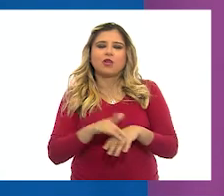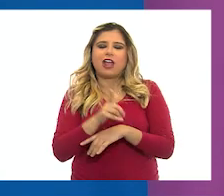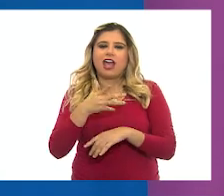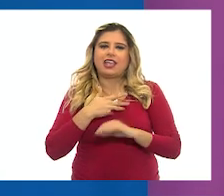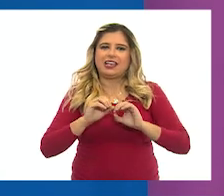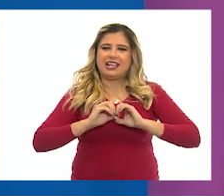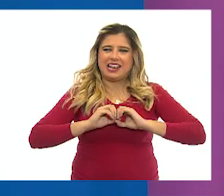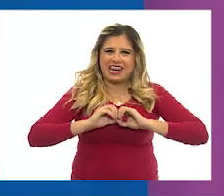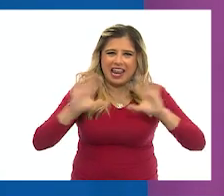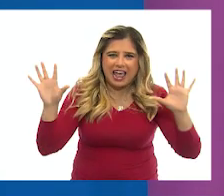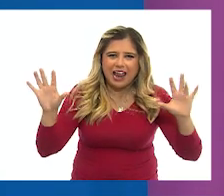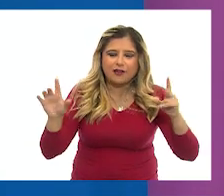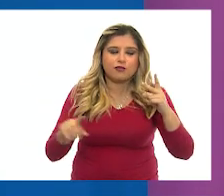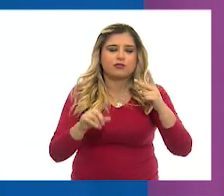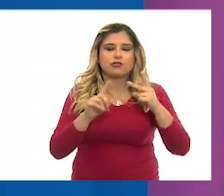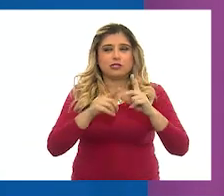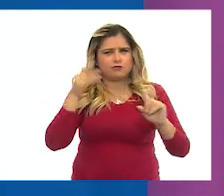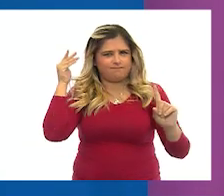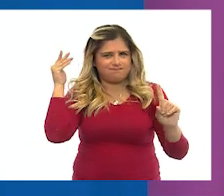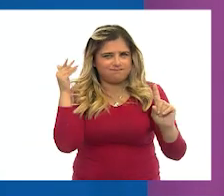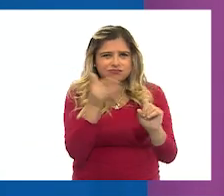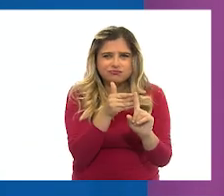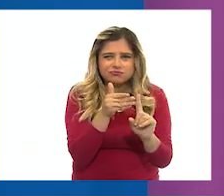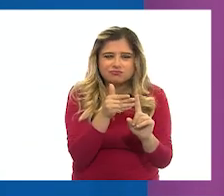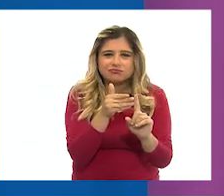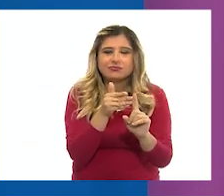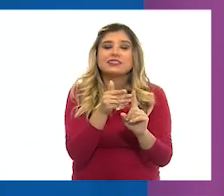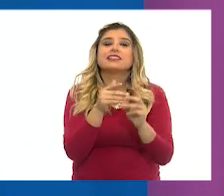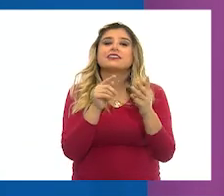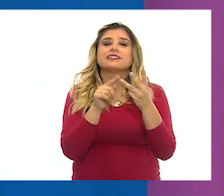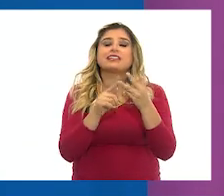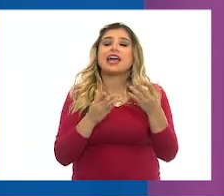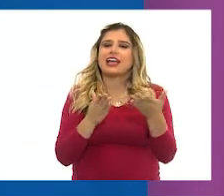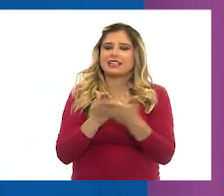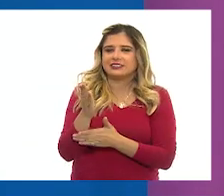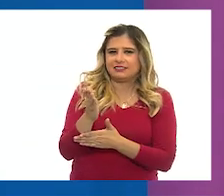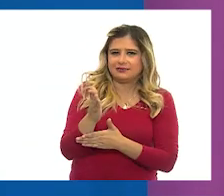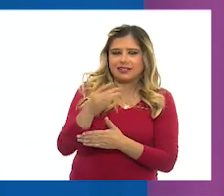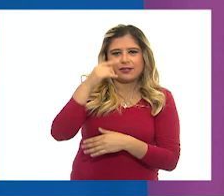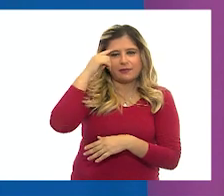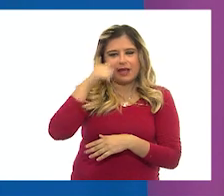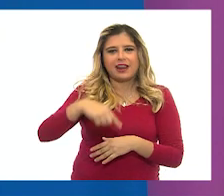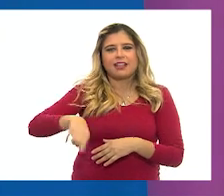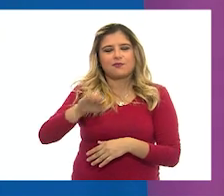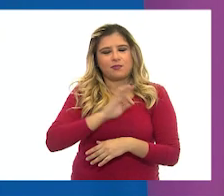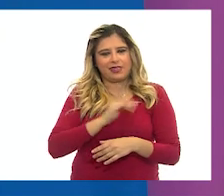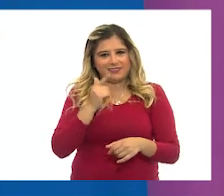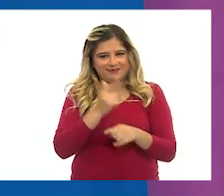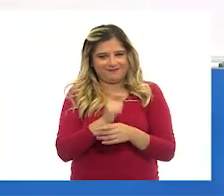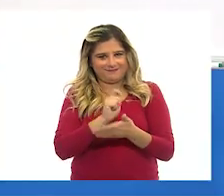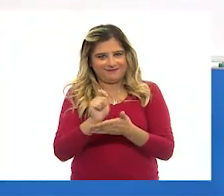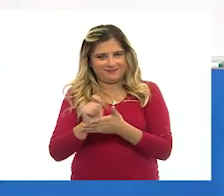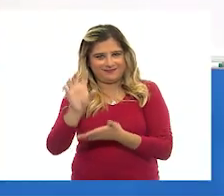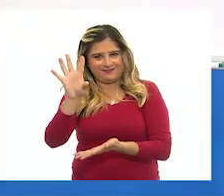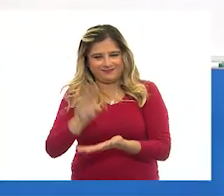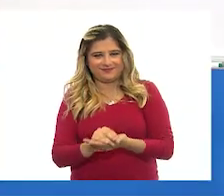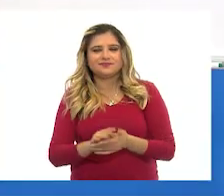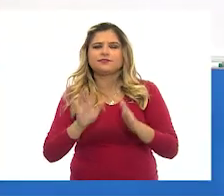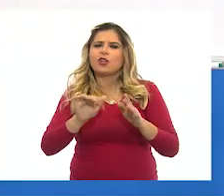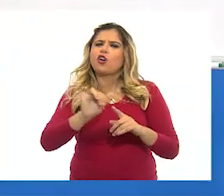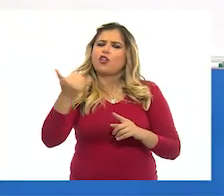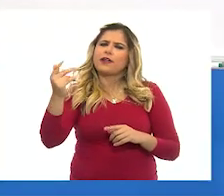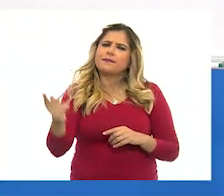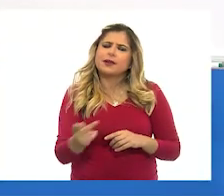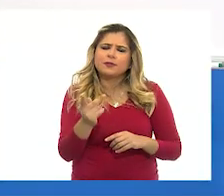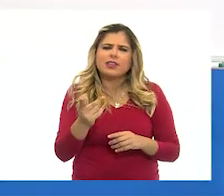claridad, precisión y accesibilidad, para que lo tomen en cuenta. Y te voy a hacer otra pregunta,